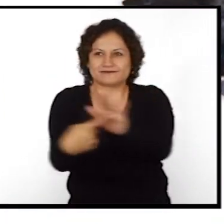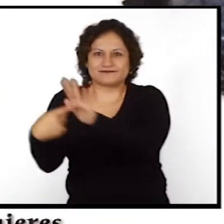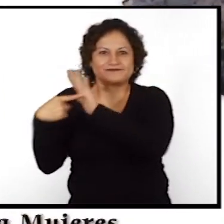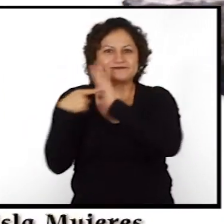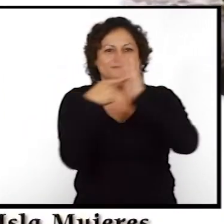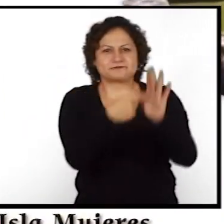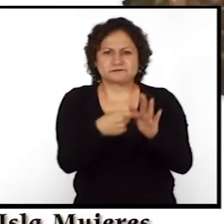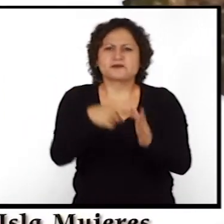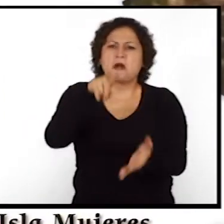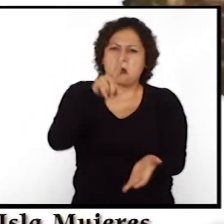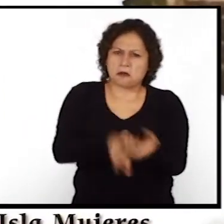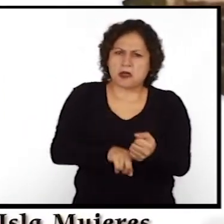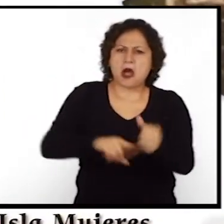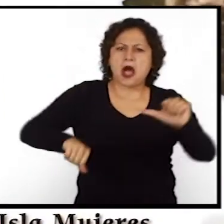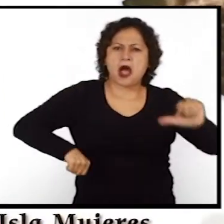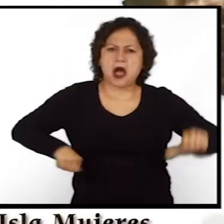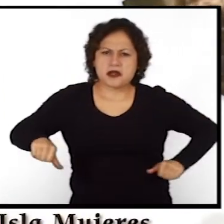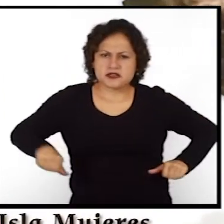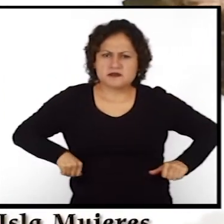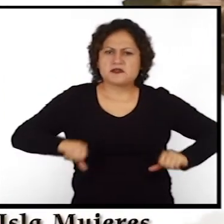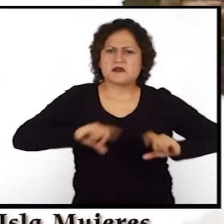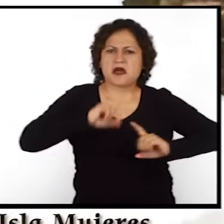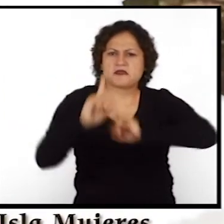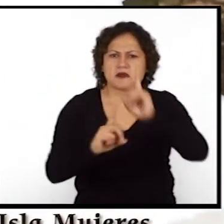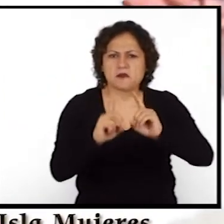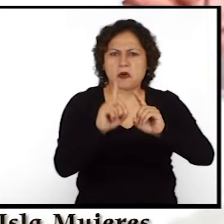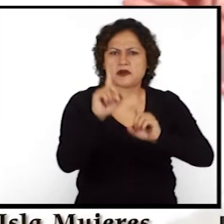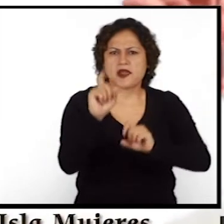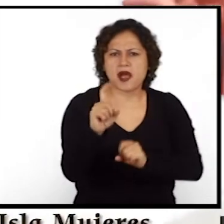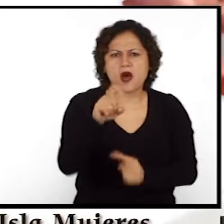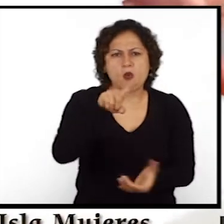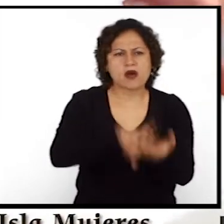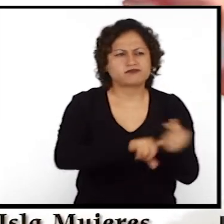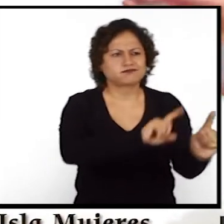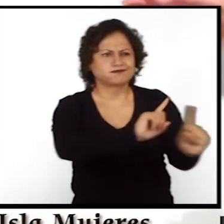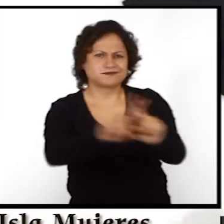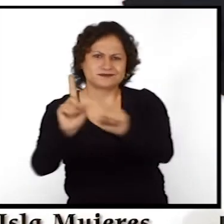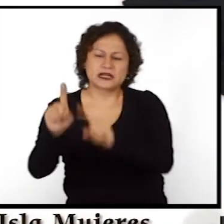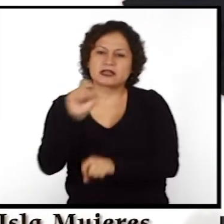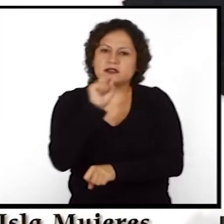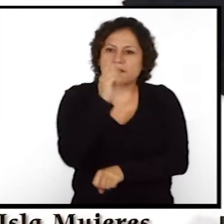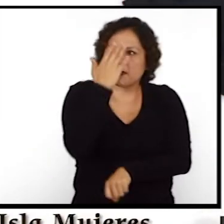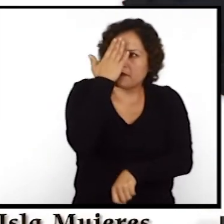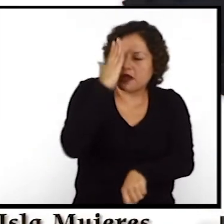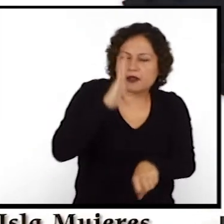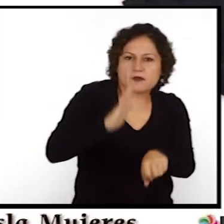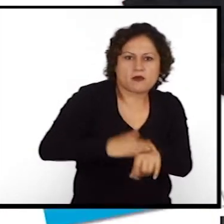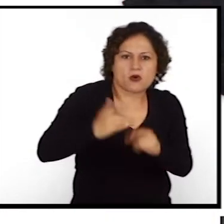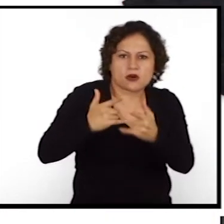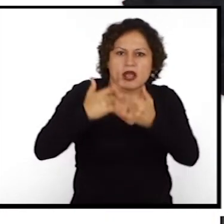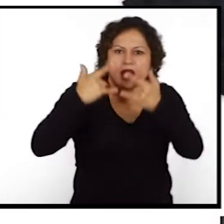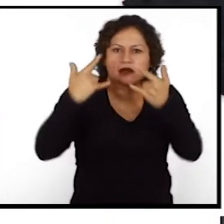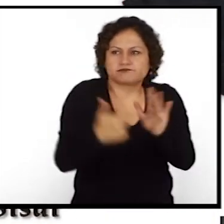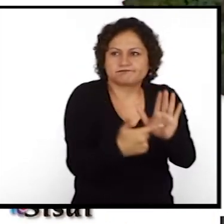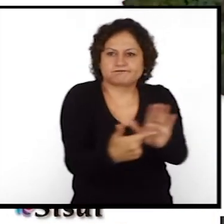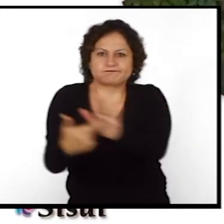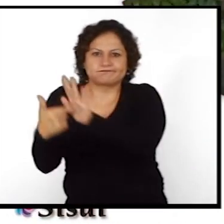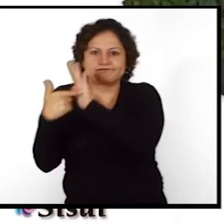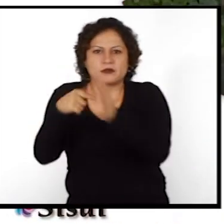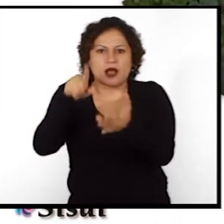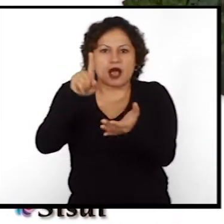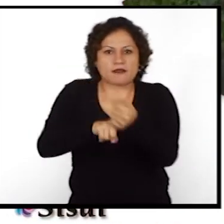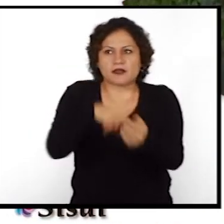Condiciones ideales para practicar cualquier deporte acuático y ceremonias ancestrales que enmarcan escondidos entre sus